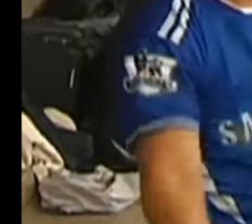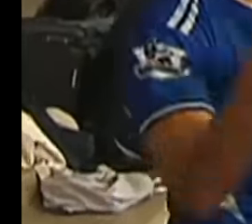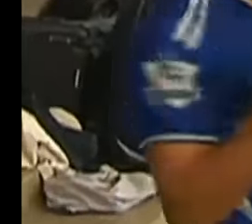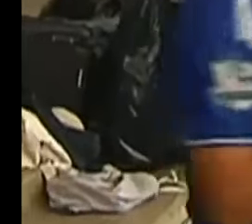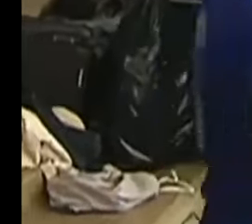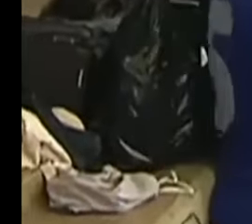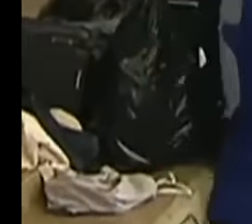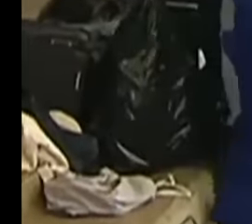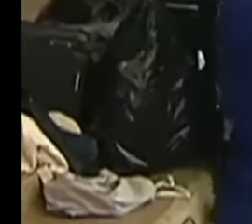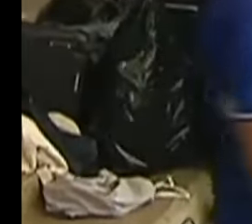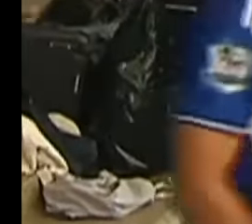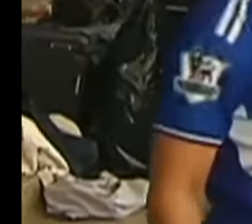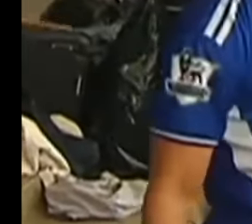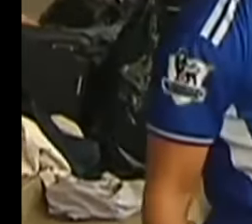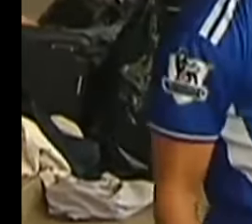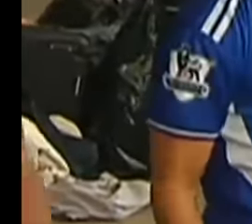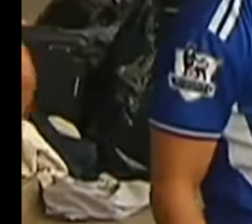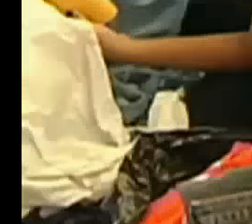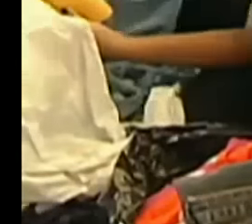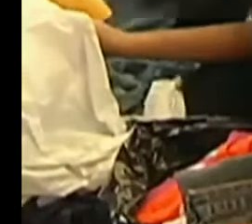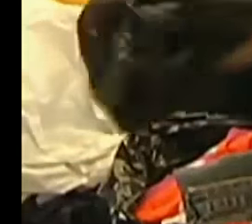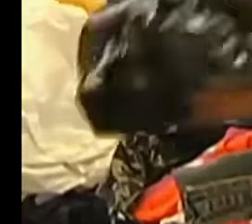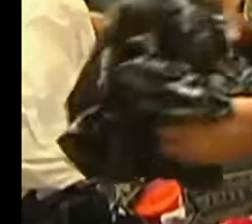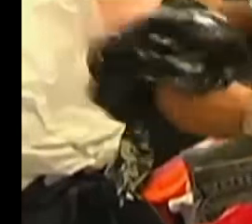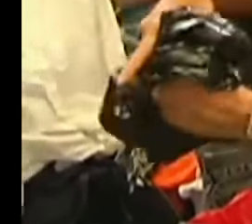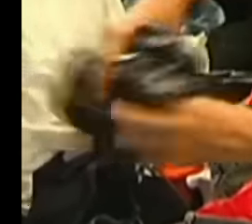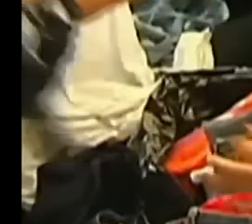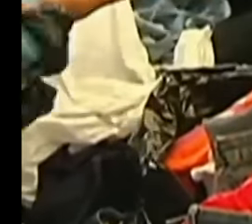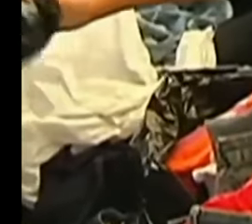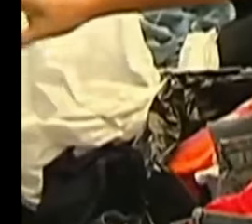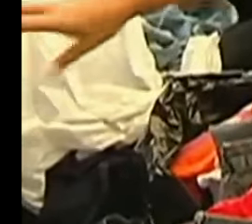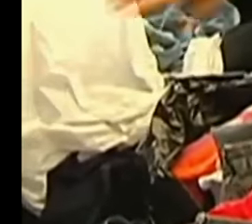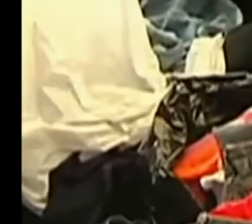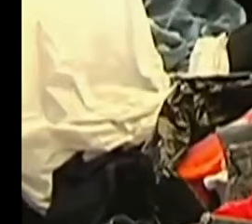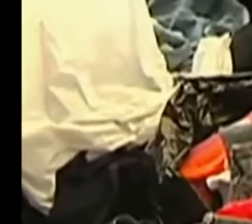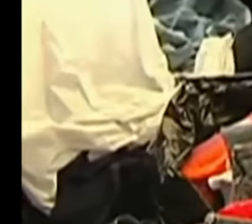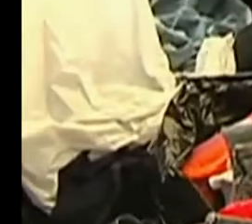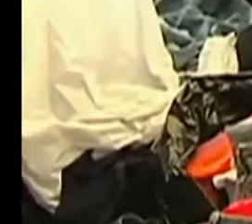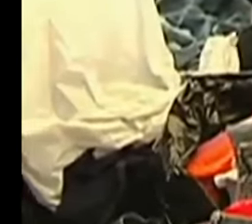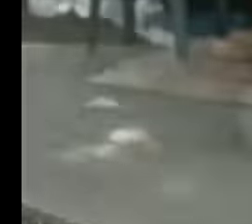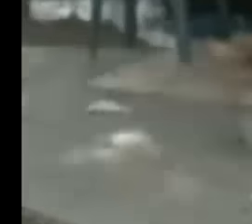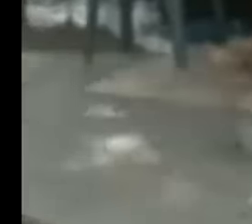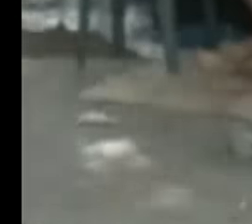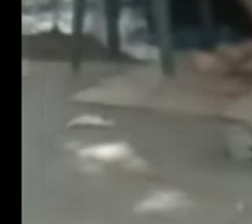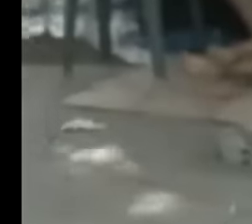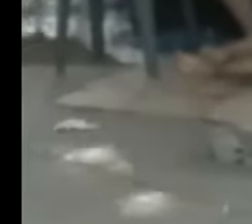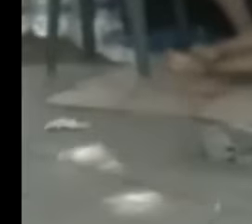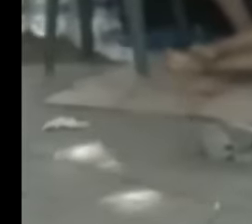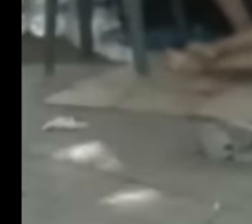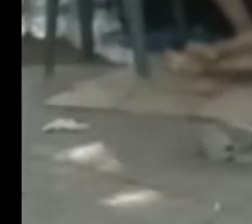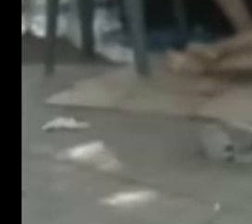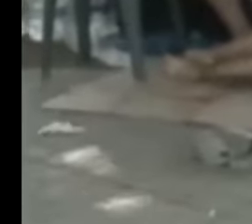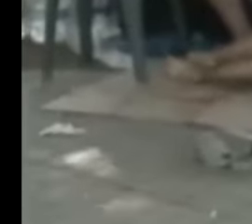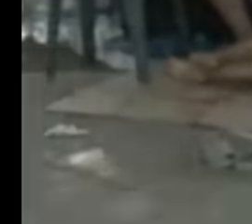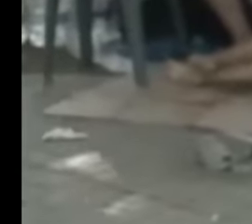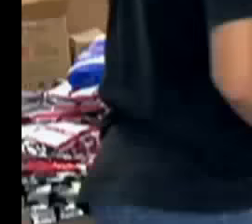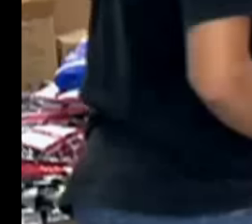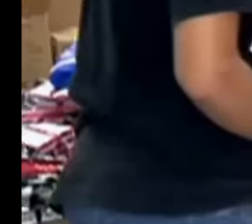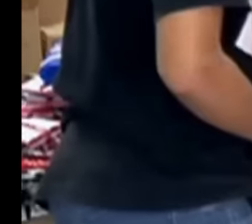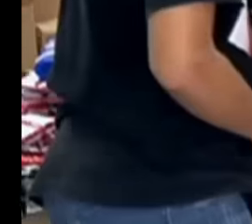Trabajan arduamente sin pedir nada a cambio. Su satisfacción es saber que pueden ayudar en algo a los damnificados por el